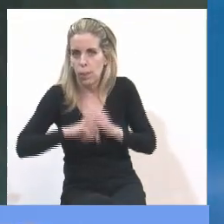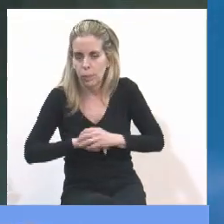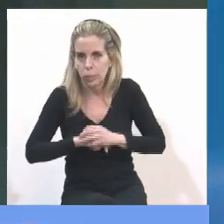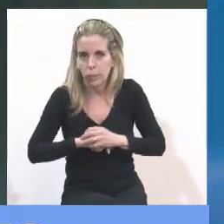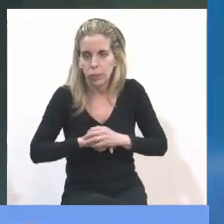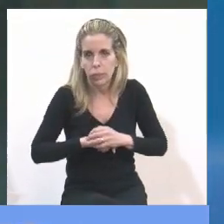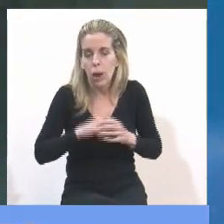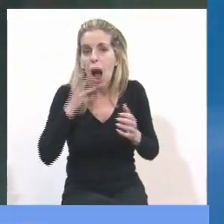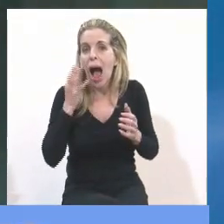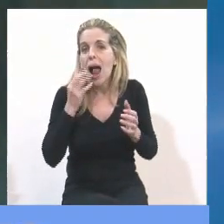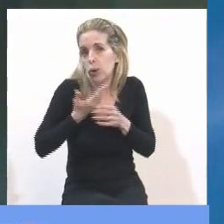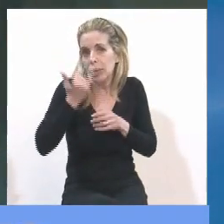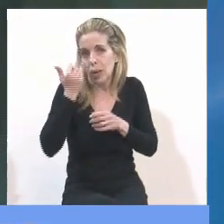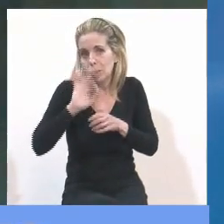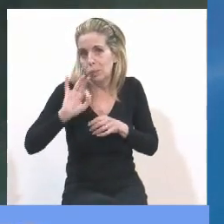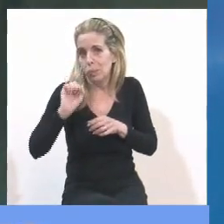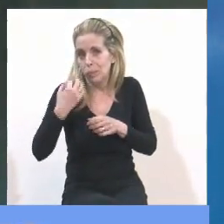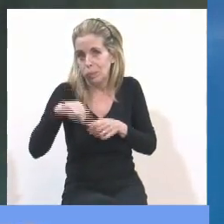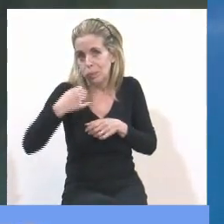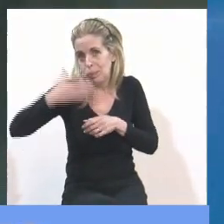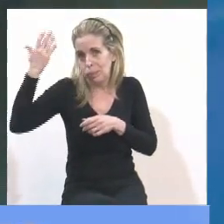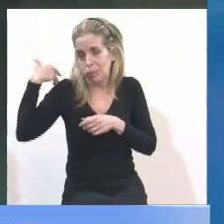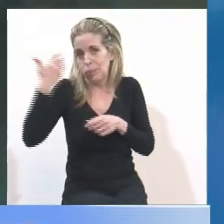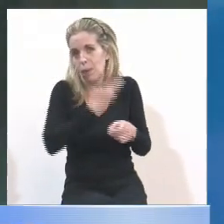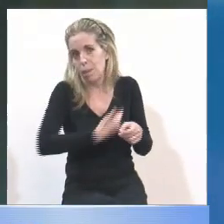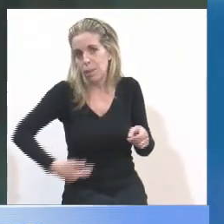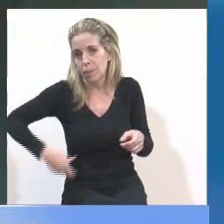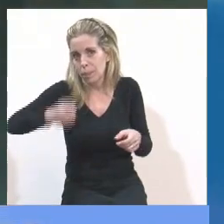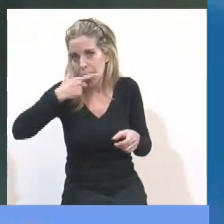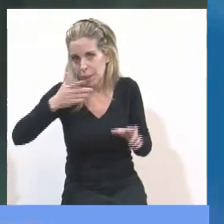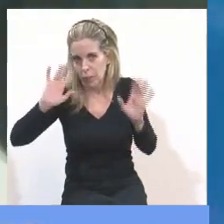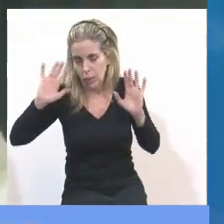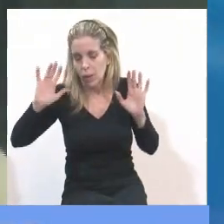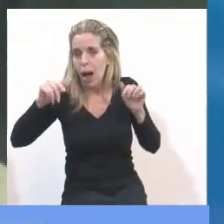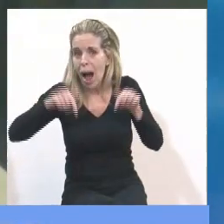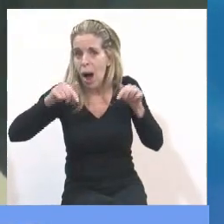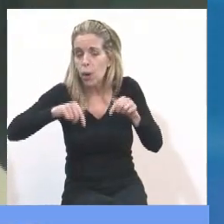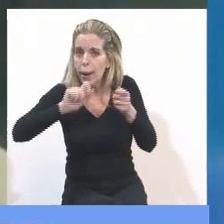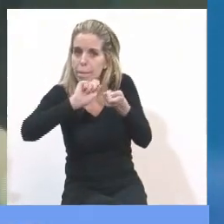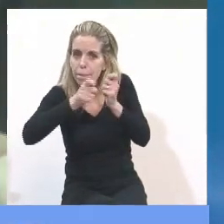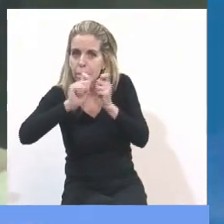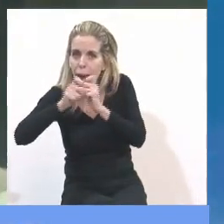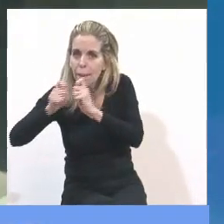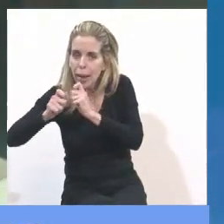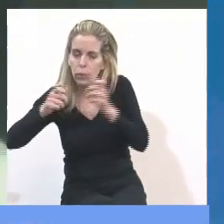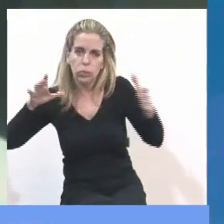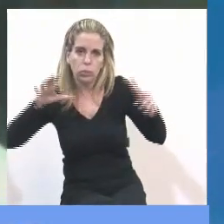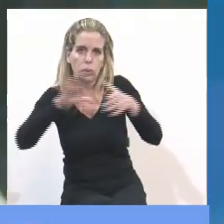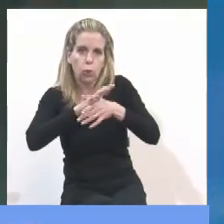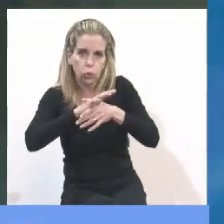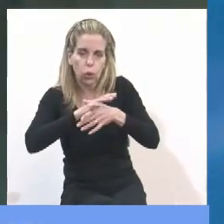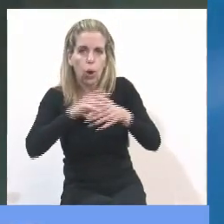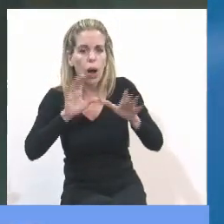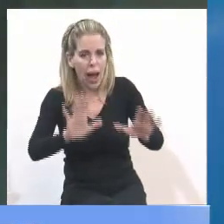lo que debió haber sido hecho en el gobierno anterior. Y lo estamos corrigiendo como corresponde, con